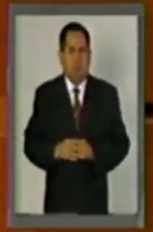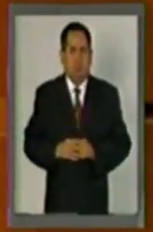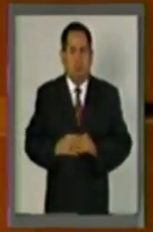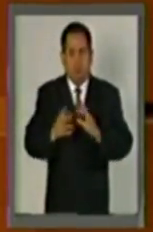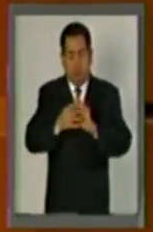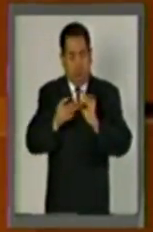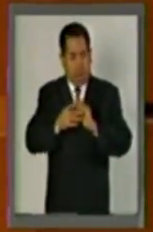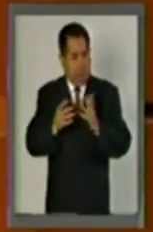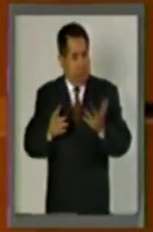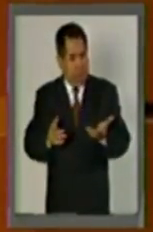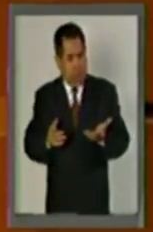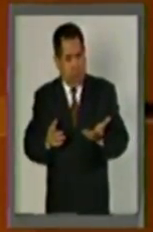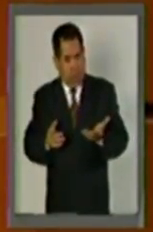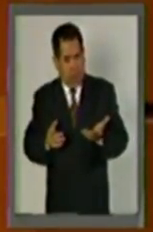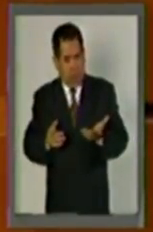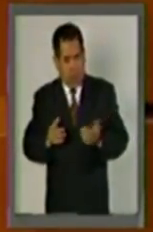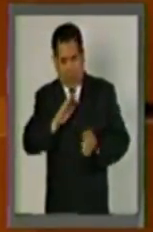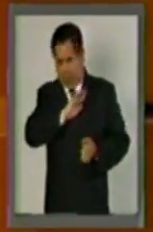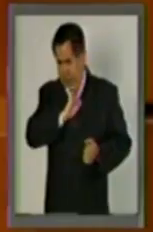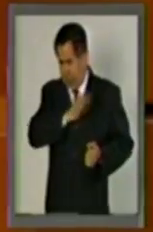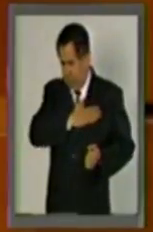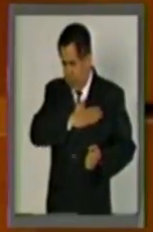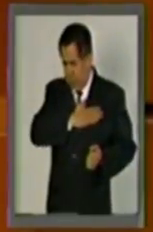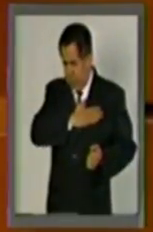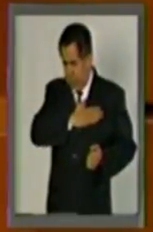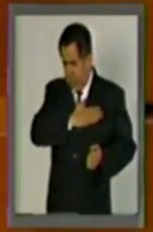referimos acaso al español?